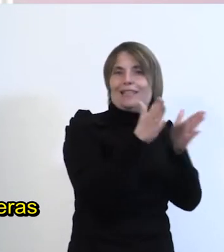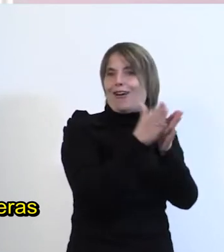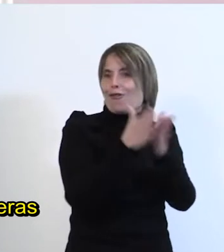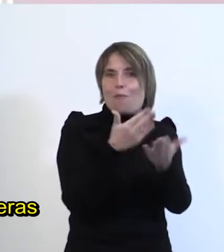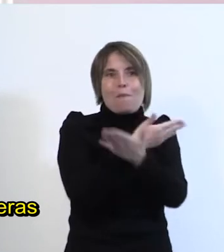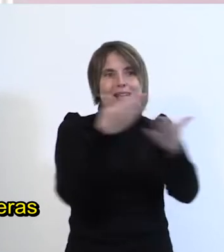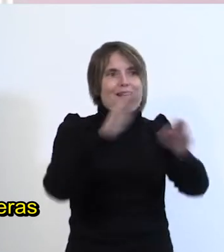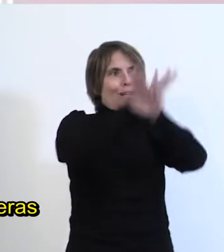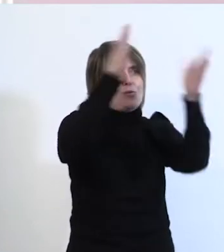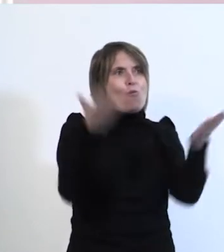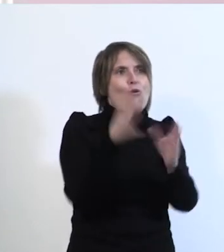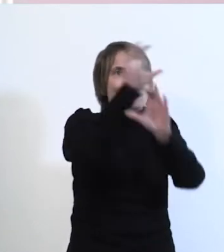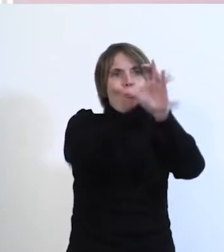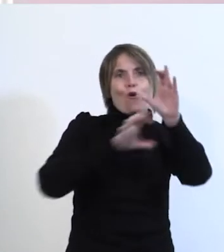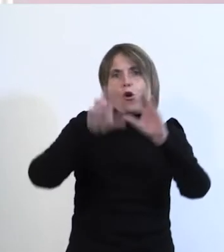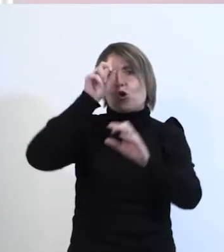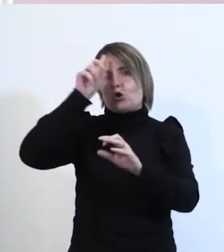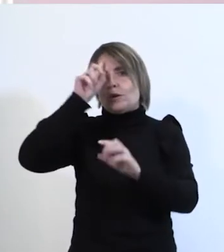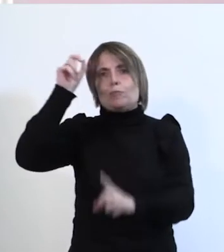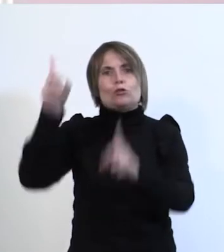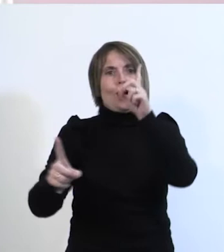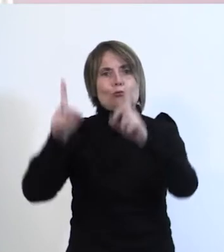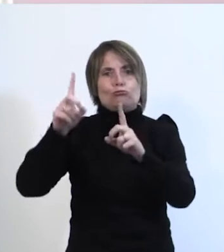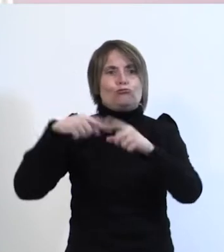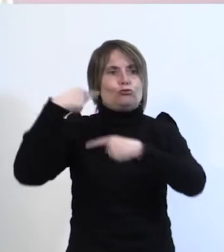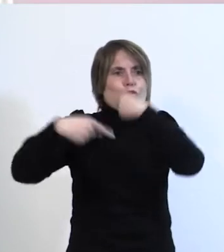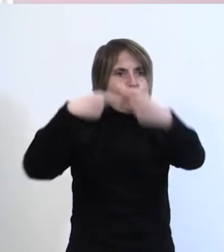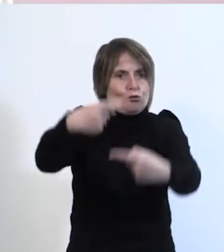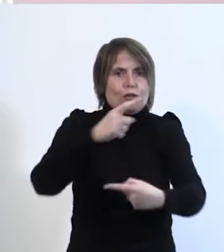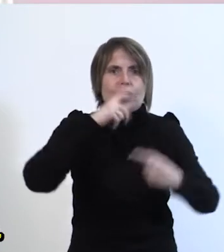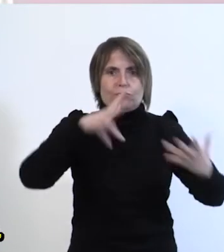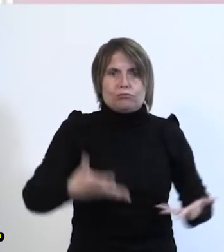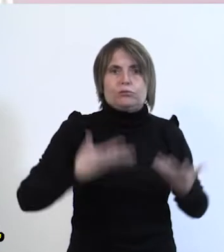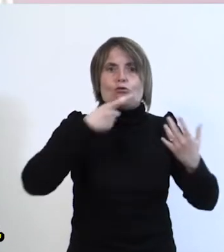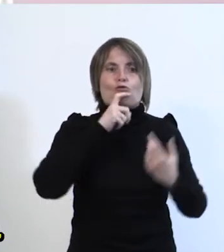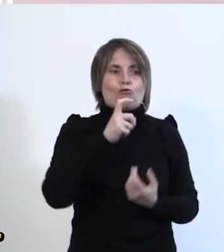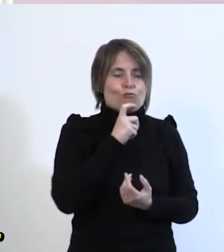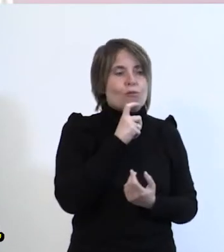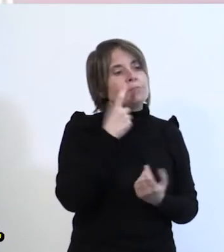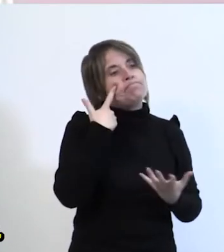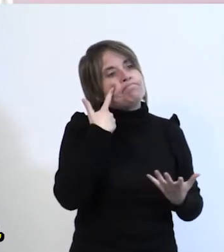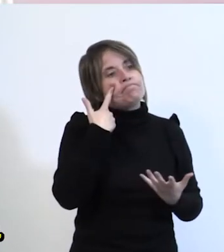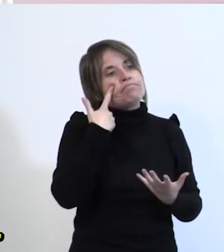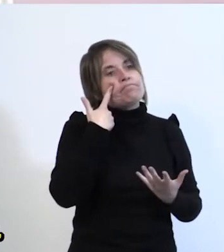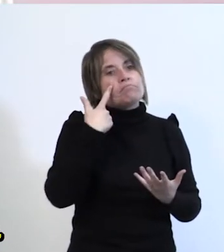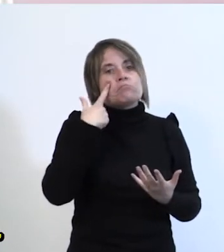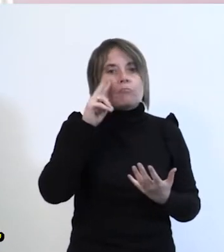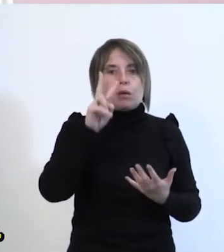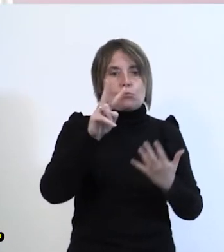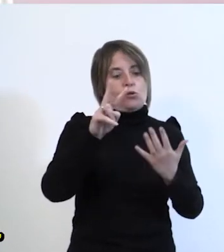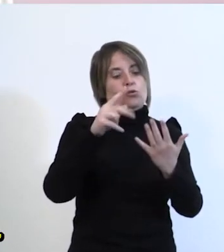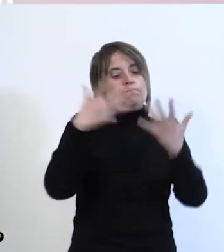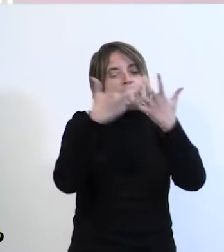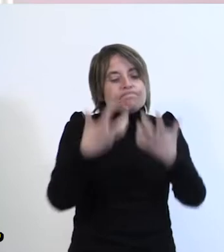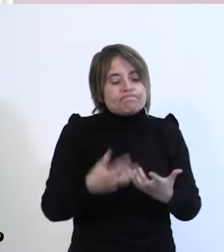cuando se entrevistamos a compañeras de otros lugares del mundo, los que desconocemos la actualidad del día a día, intentamos, bueno, pues también. Aparte de leer